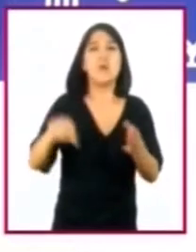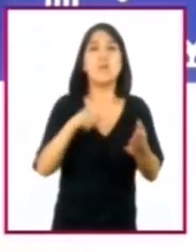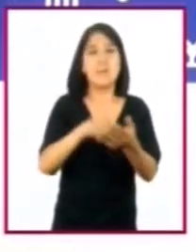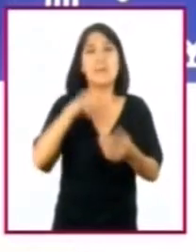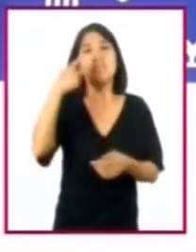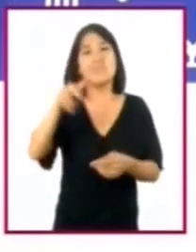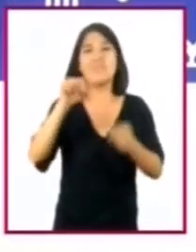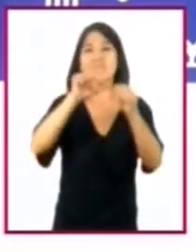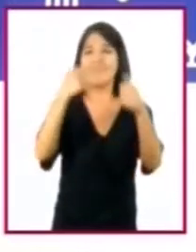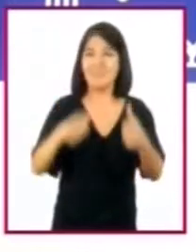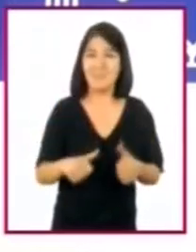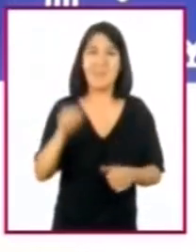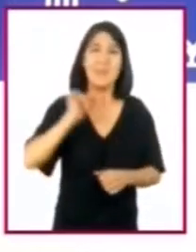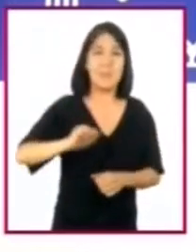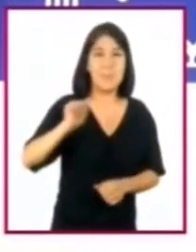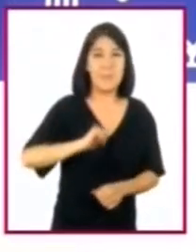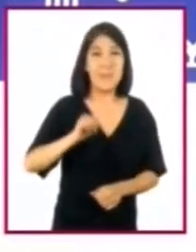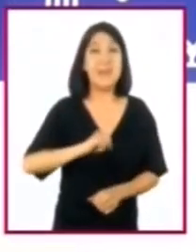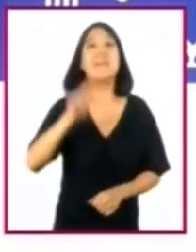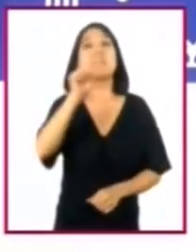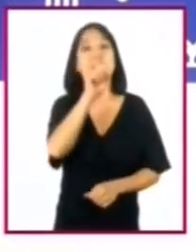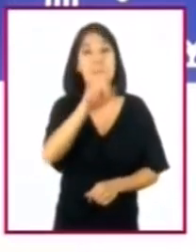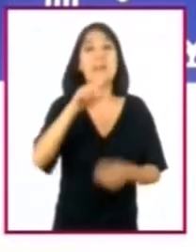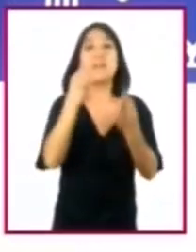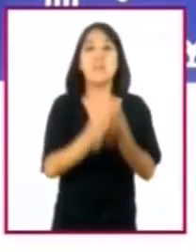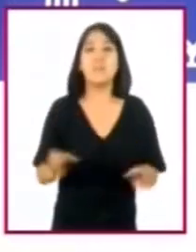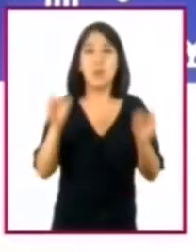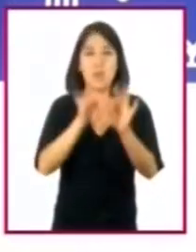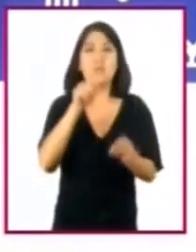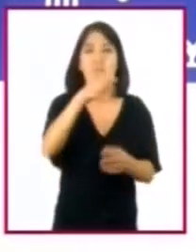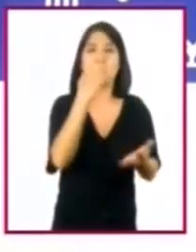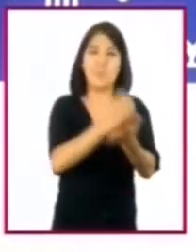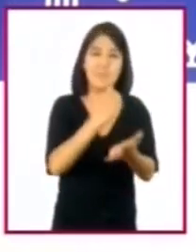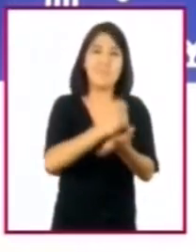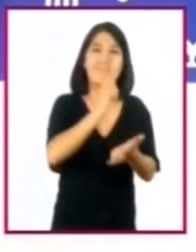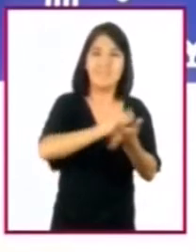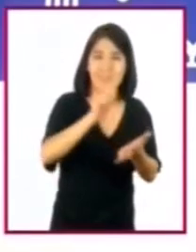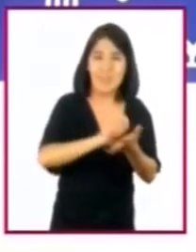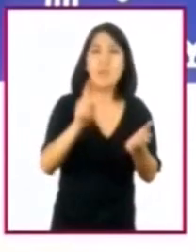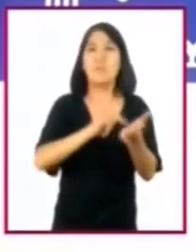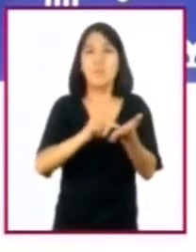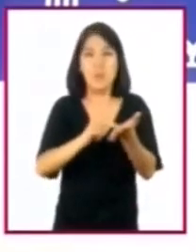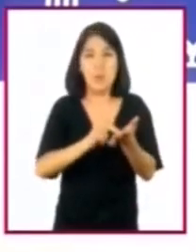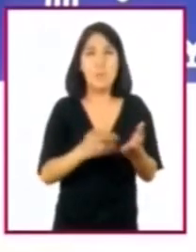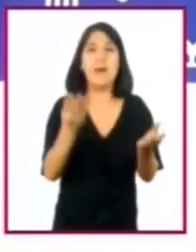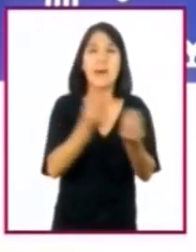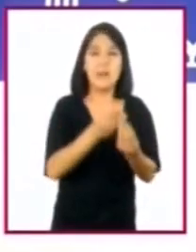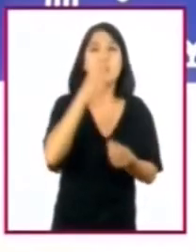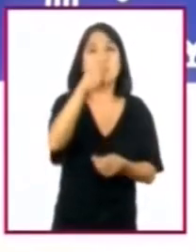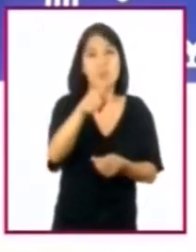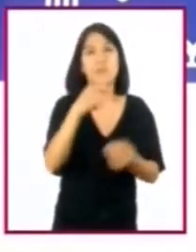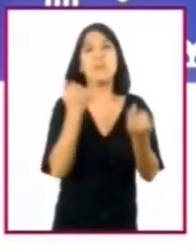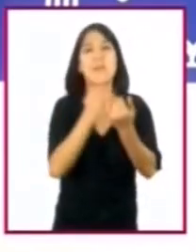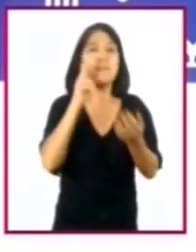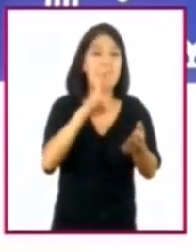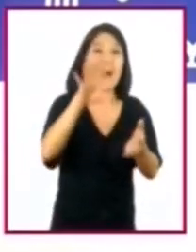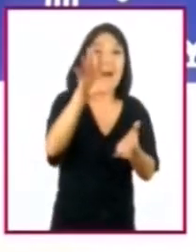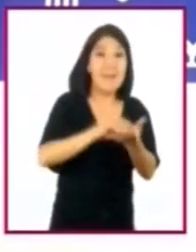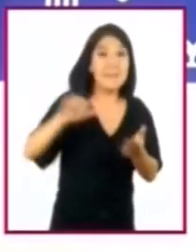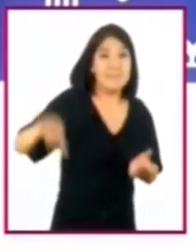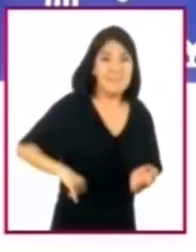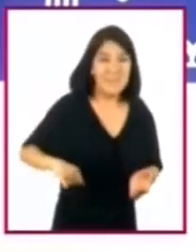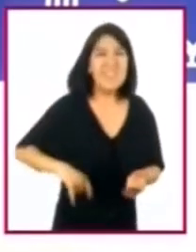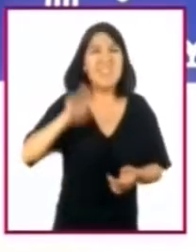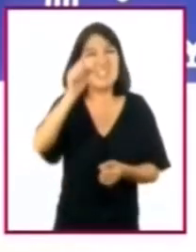arqueológicos. Es importante que tengas tu cuaderno y bolígrafo a la mano y que tomes las notas de